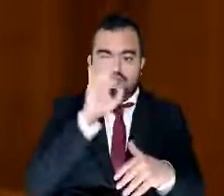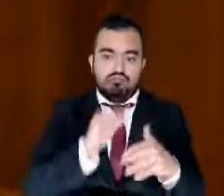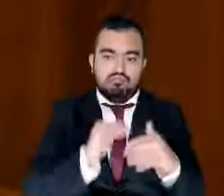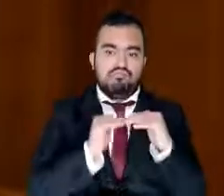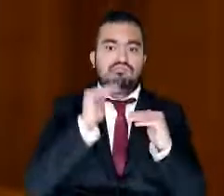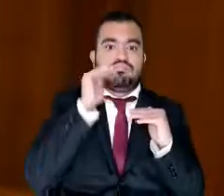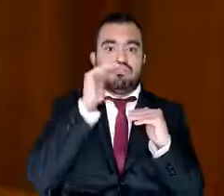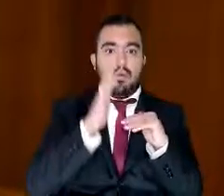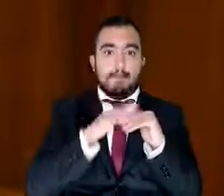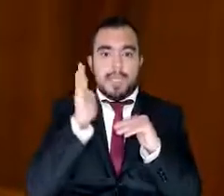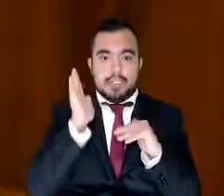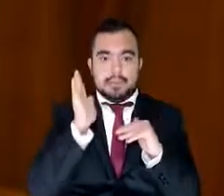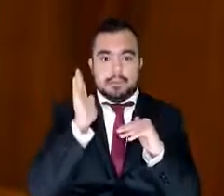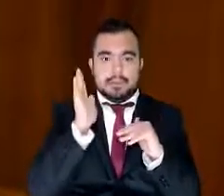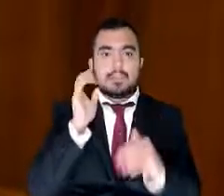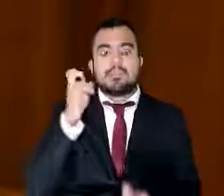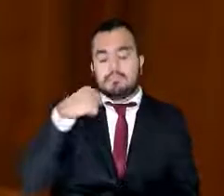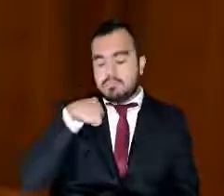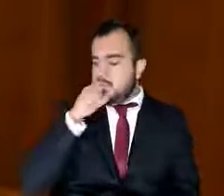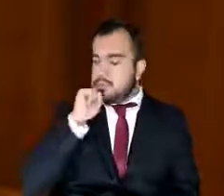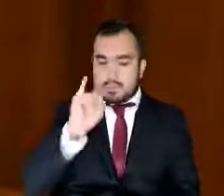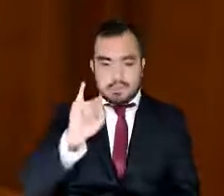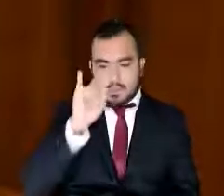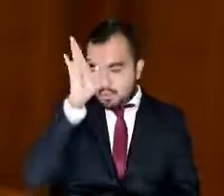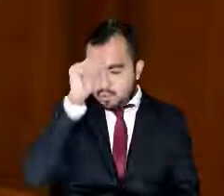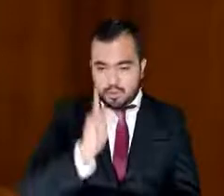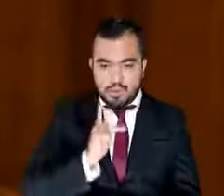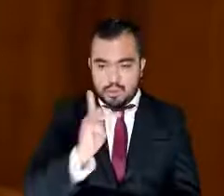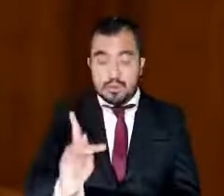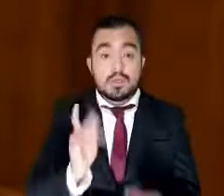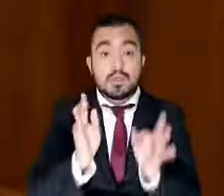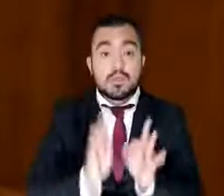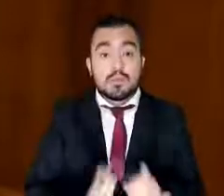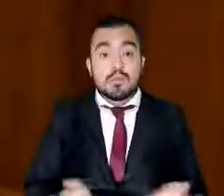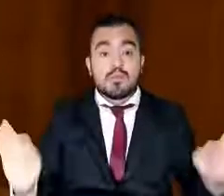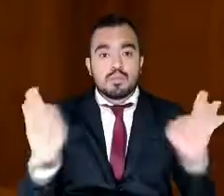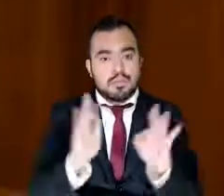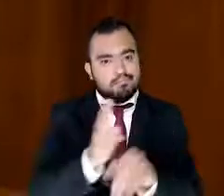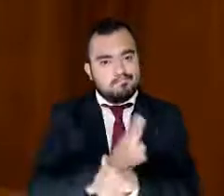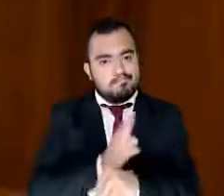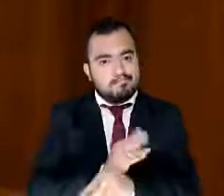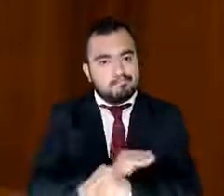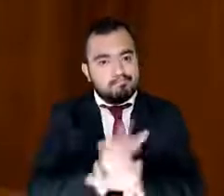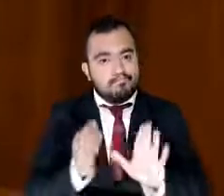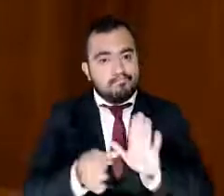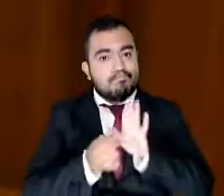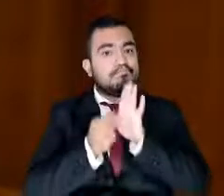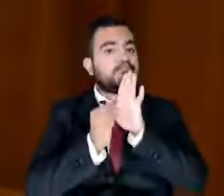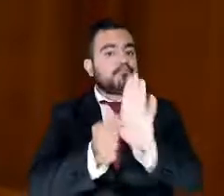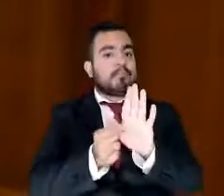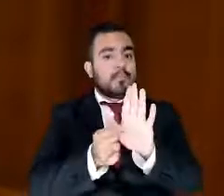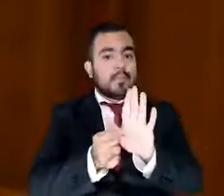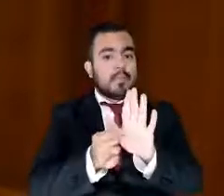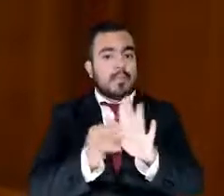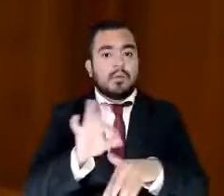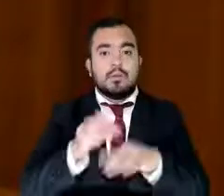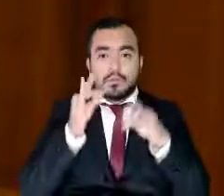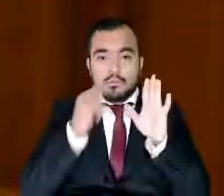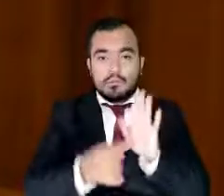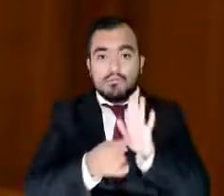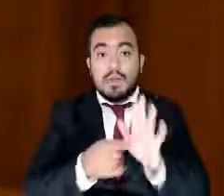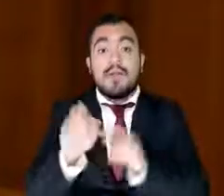bastante importante. Y coincido con usted, es importante seguir transparentando el ejercicio de este fideicomiso. Es un fideicomiso